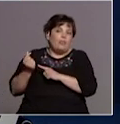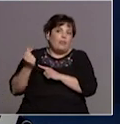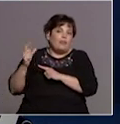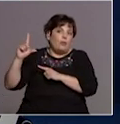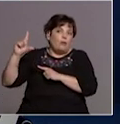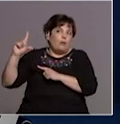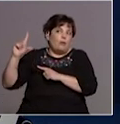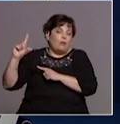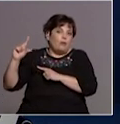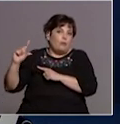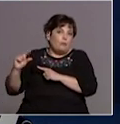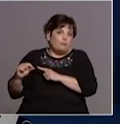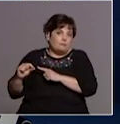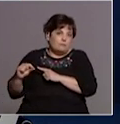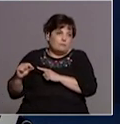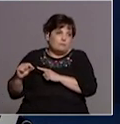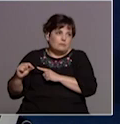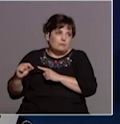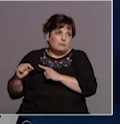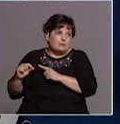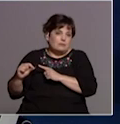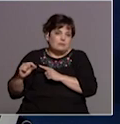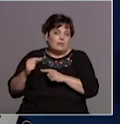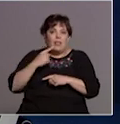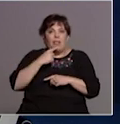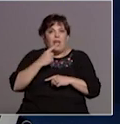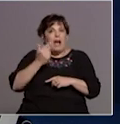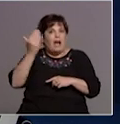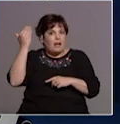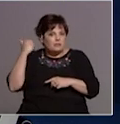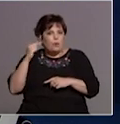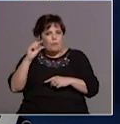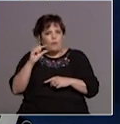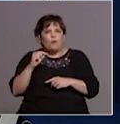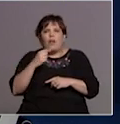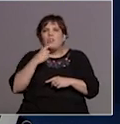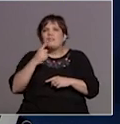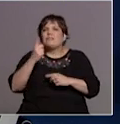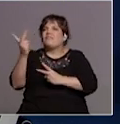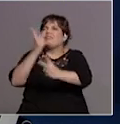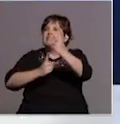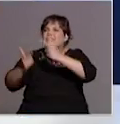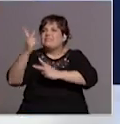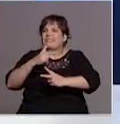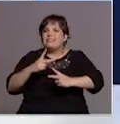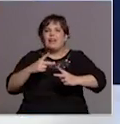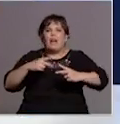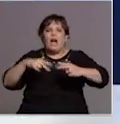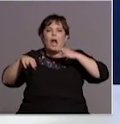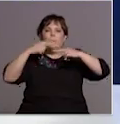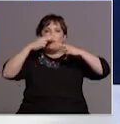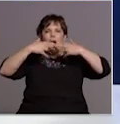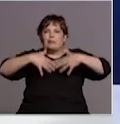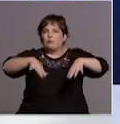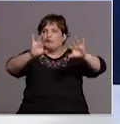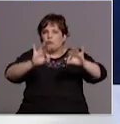acabe hace unos días para recibir a unos visitantes y extranjeros tuvo que ofrecer un almuerzo y